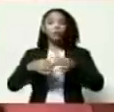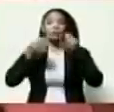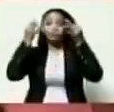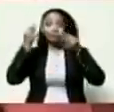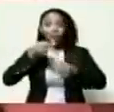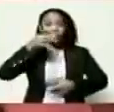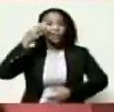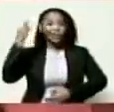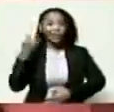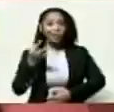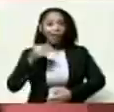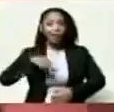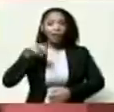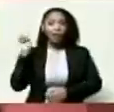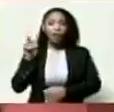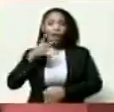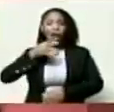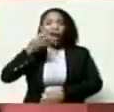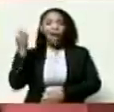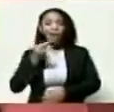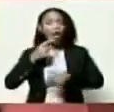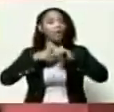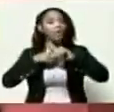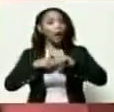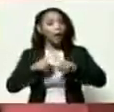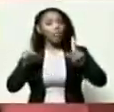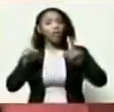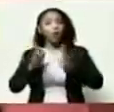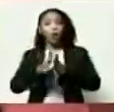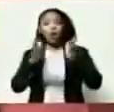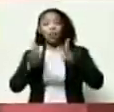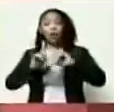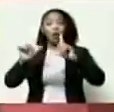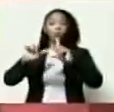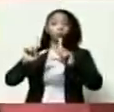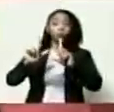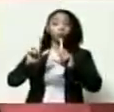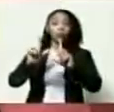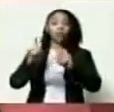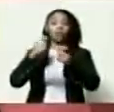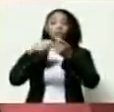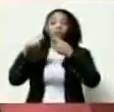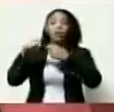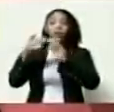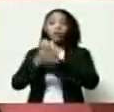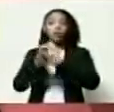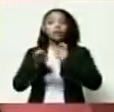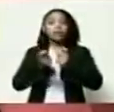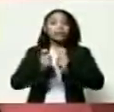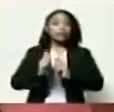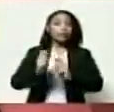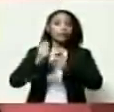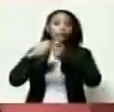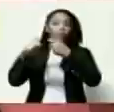nuestro país. Una realidad distinta a la que los grandes medios trataban de vender o intentaron